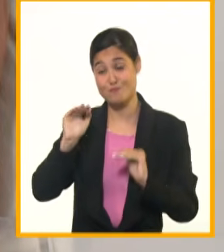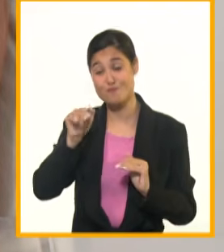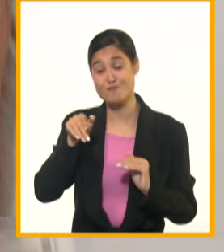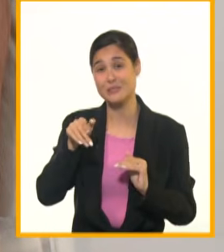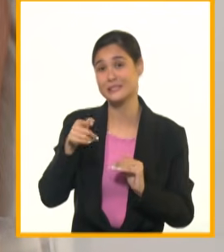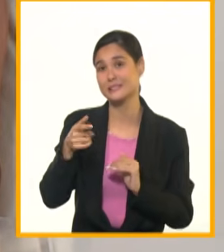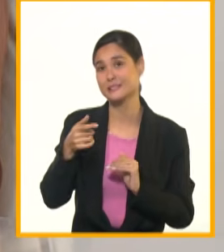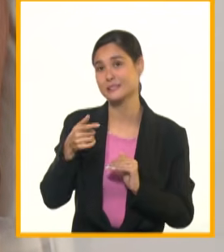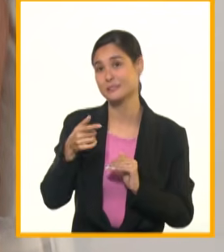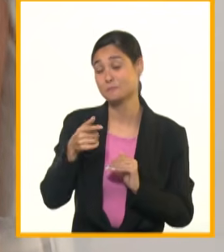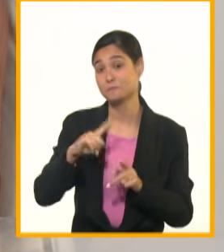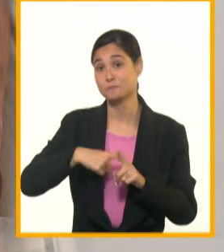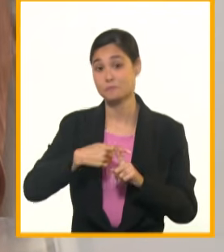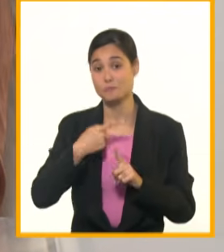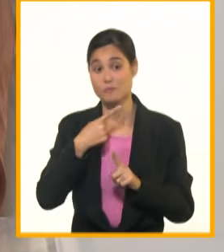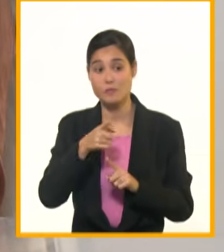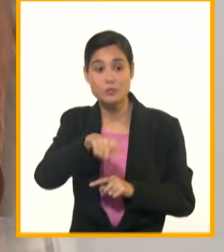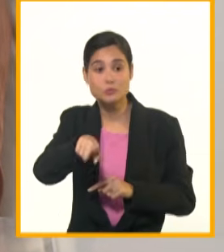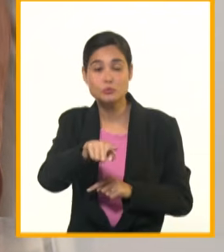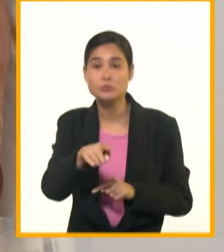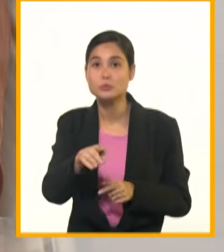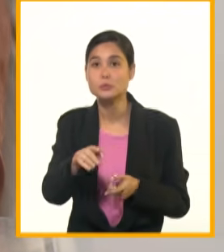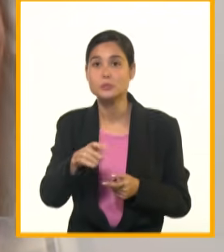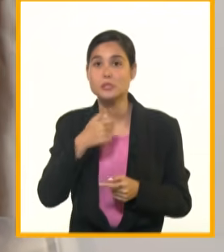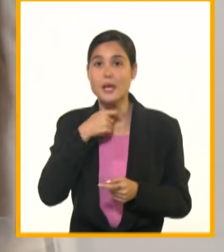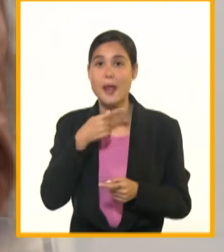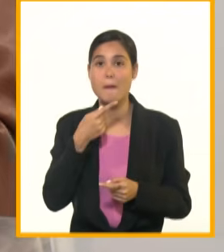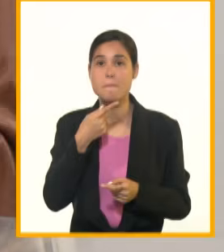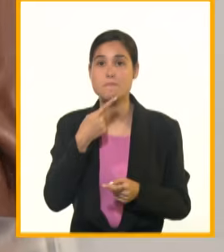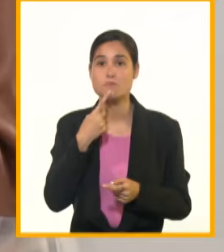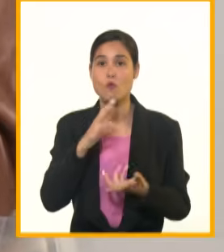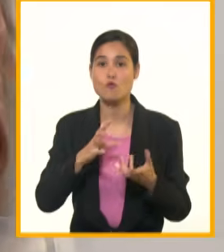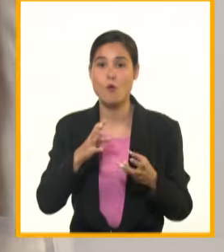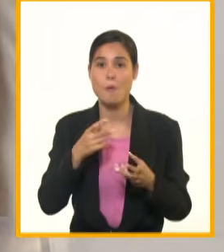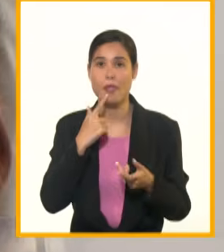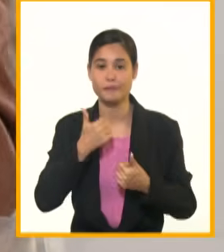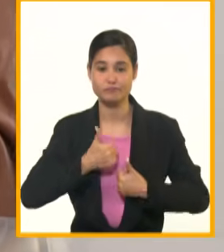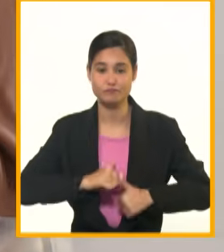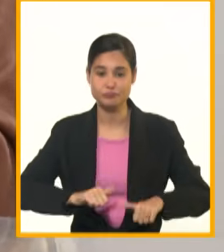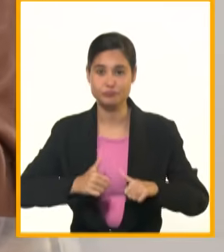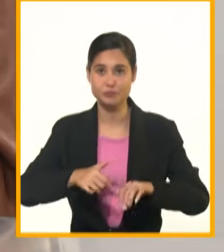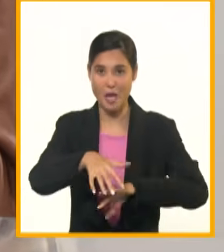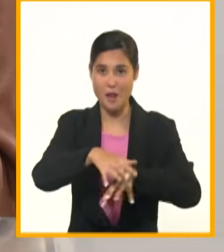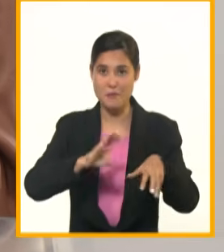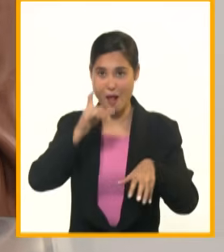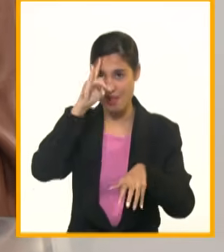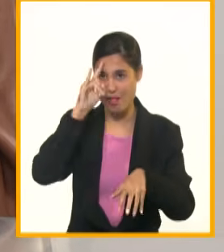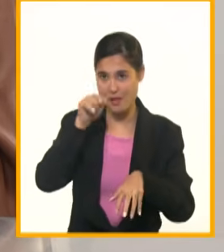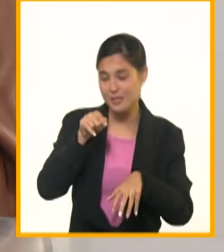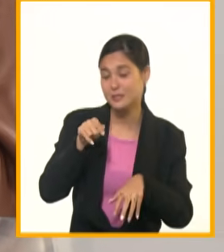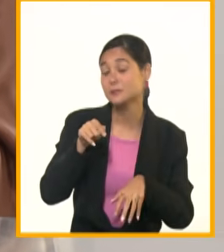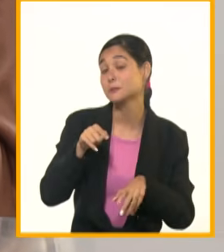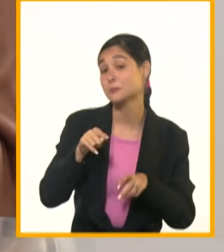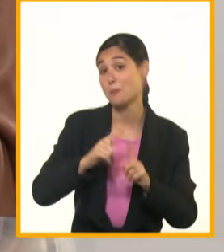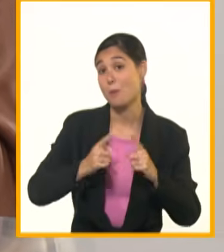peso determinante en la genética y lo tiene, aún con las afectaciones que existen hoy.